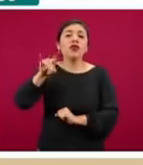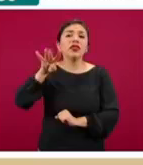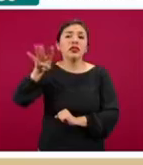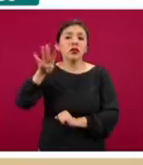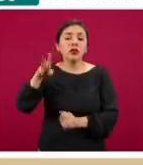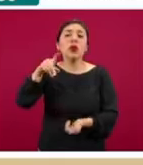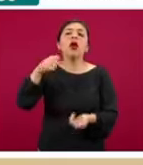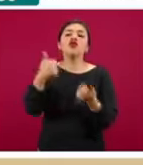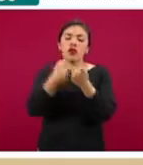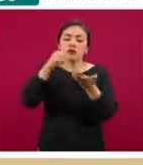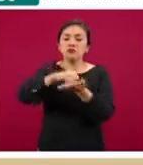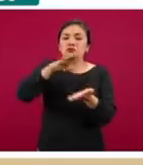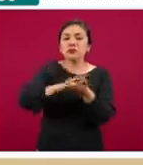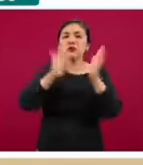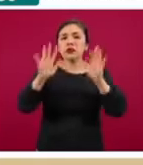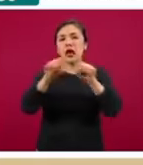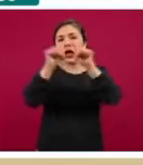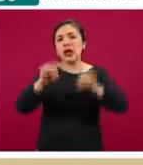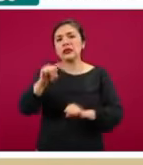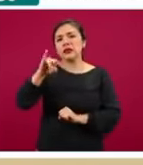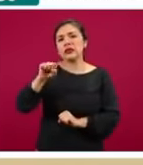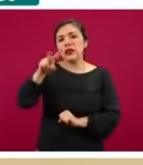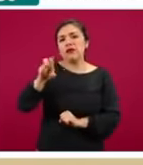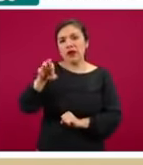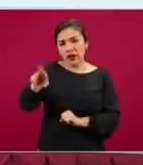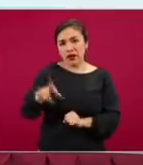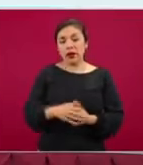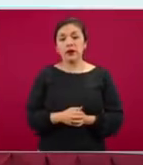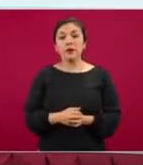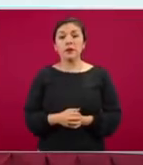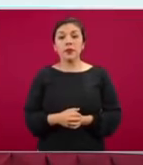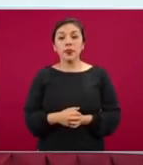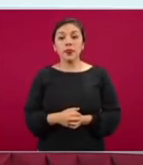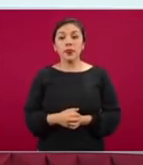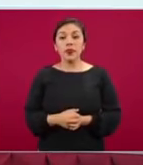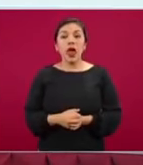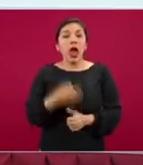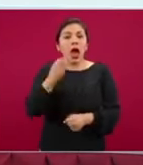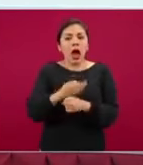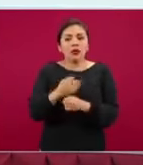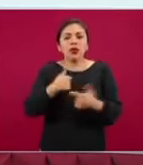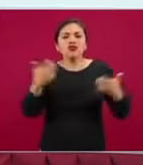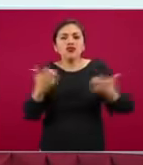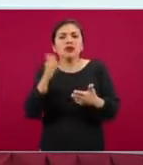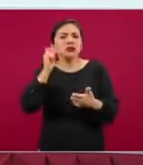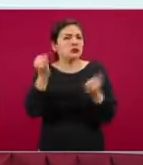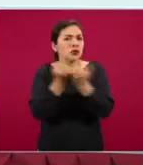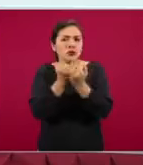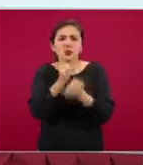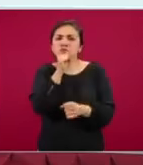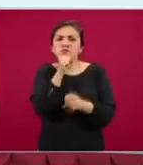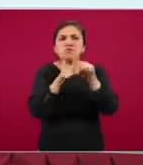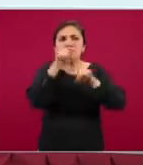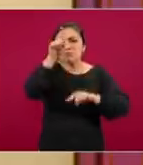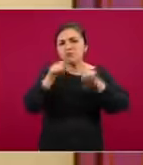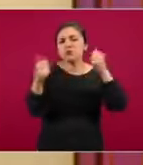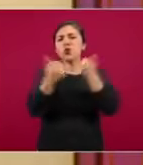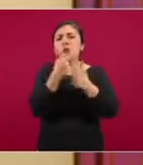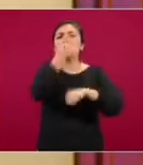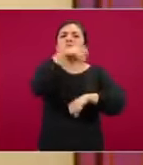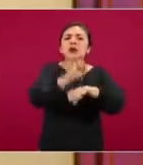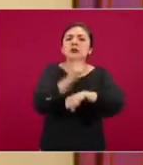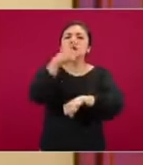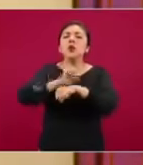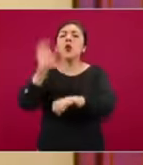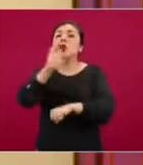registrados en la herramienta informática, es decir, en el sistema de información. Y lo que hacemos es también los graficamos por semana epidemiológica de inicio